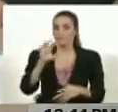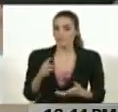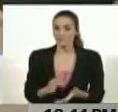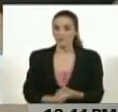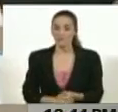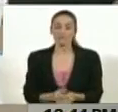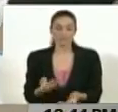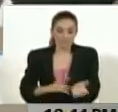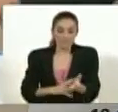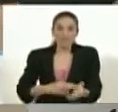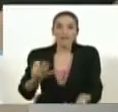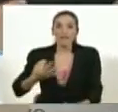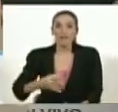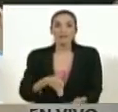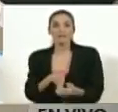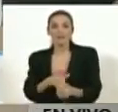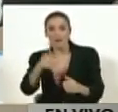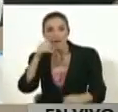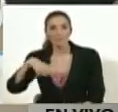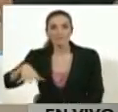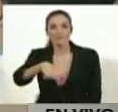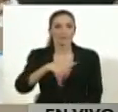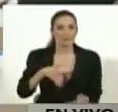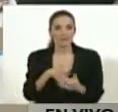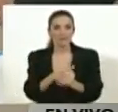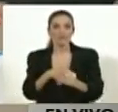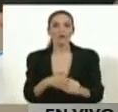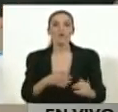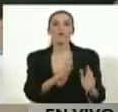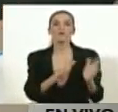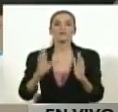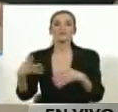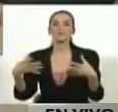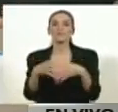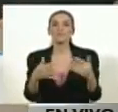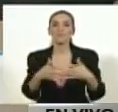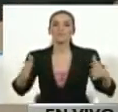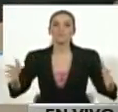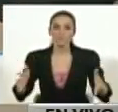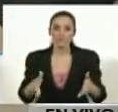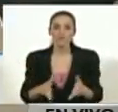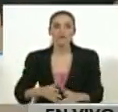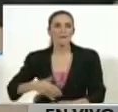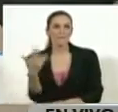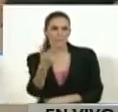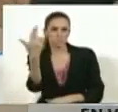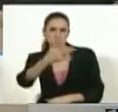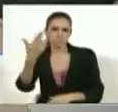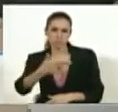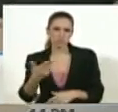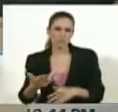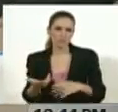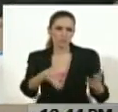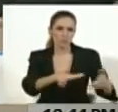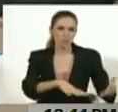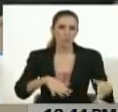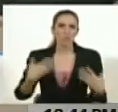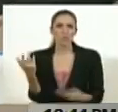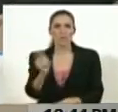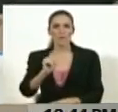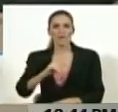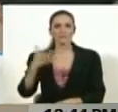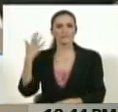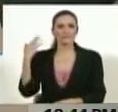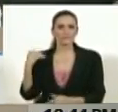centenares de líderes campesinos líderes de organizaciones de movimientos populares que han sido asesinados apenas en meses